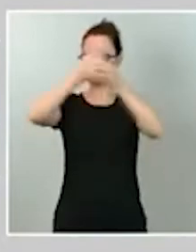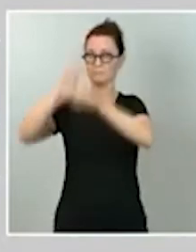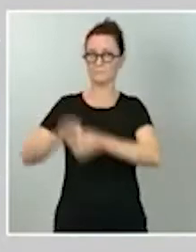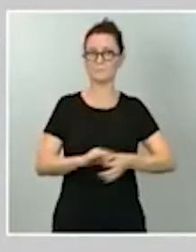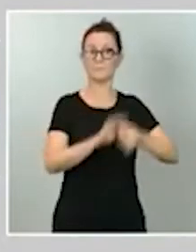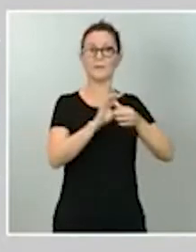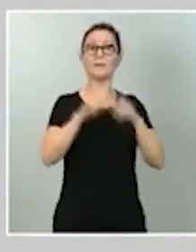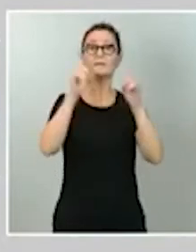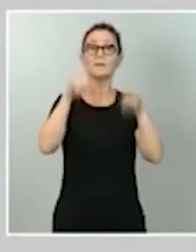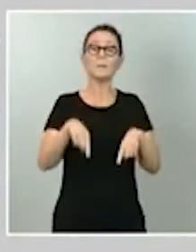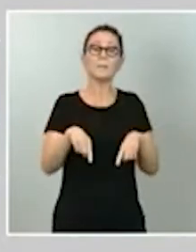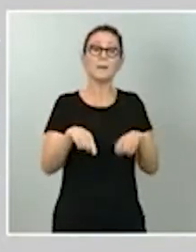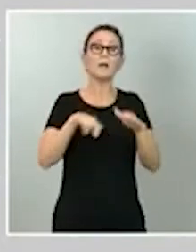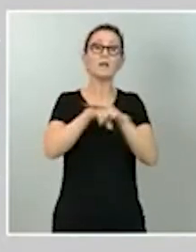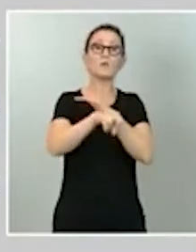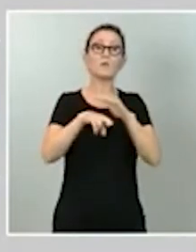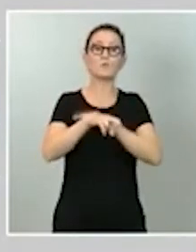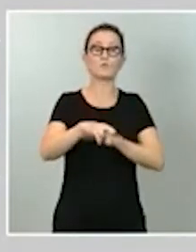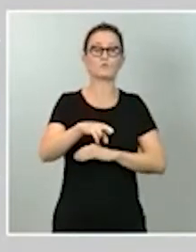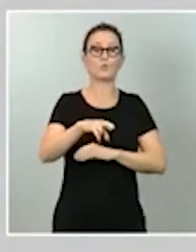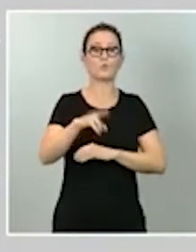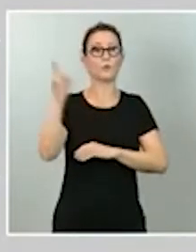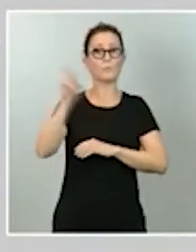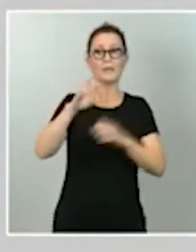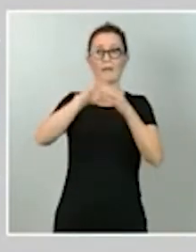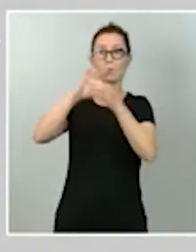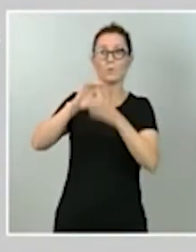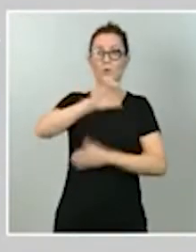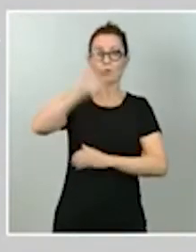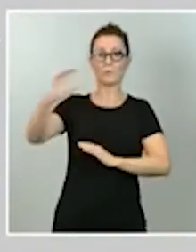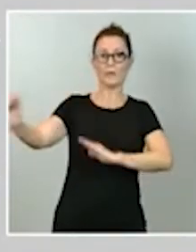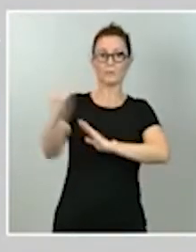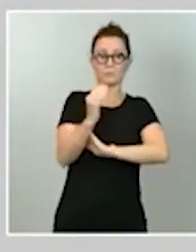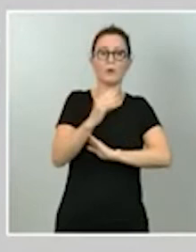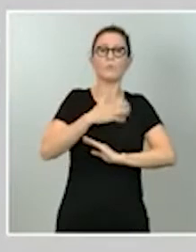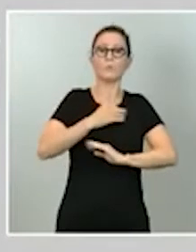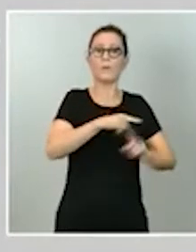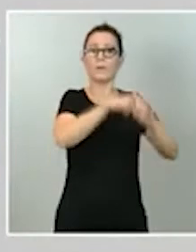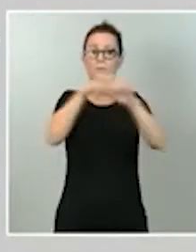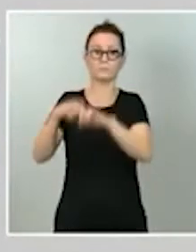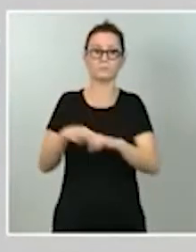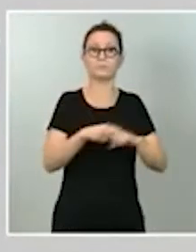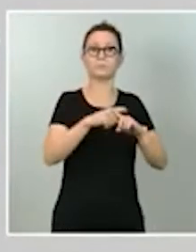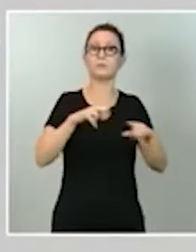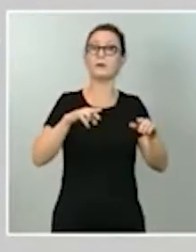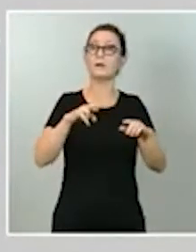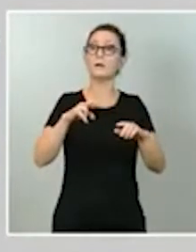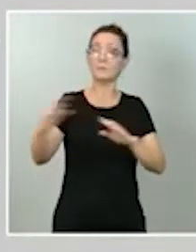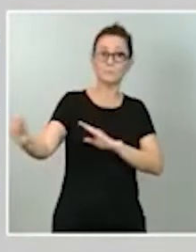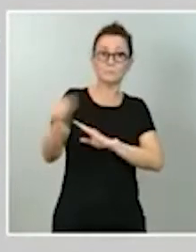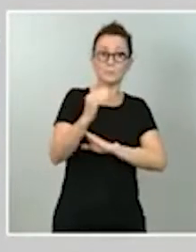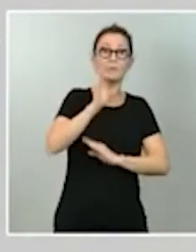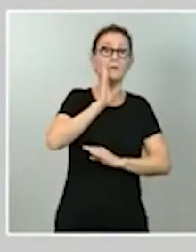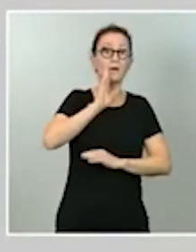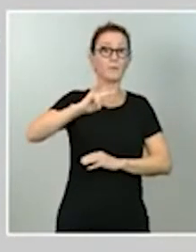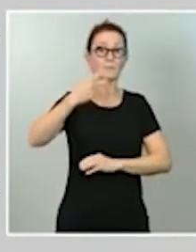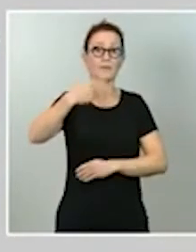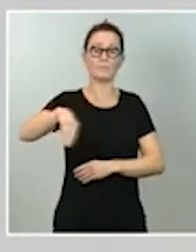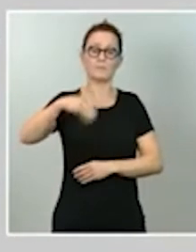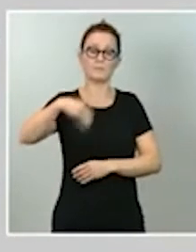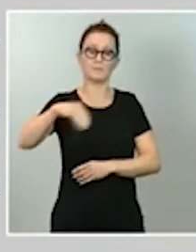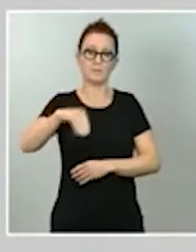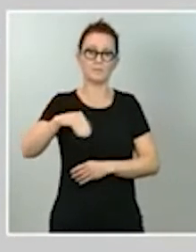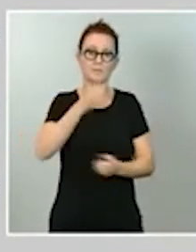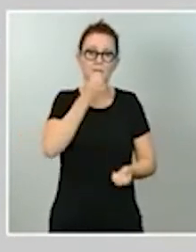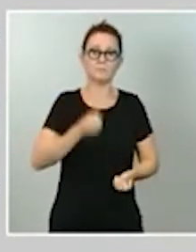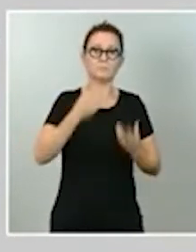los recursos procedentes de la unión europea recursos que como acaba de comunicar la vicepresidenta pueden tener un impacto económico